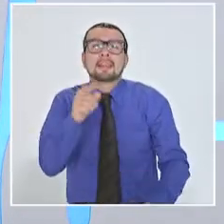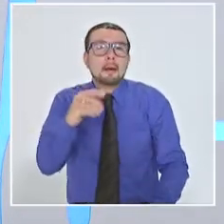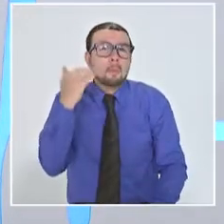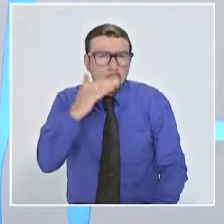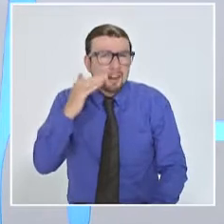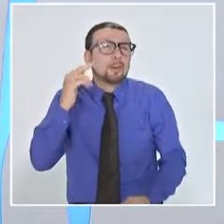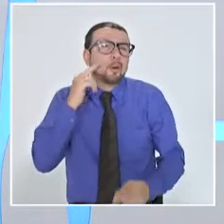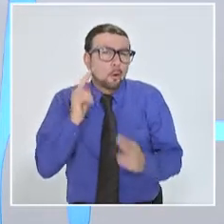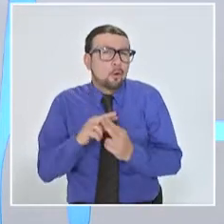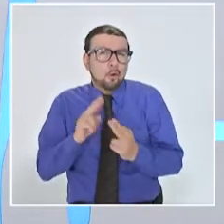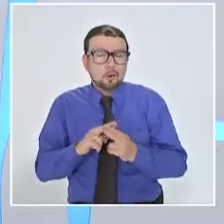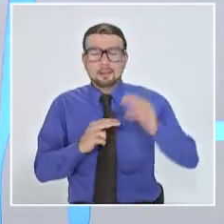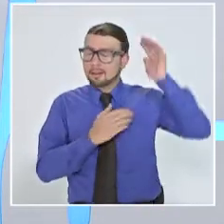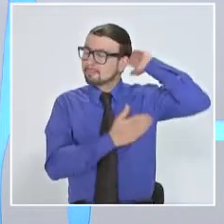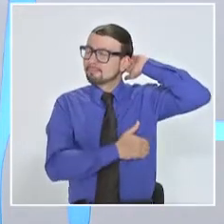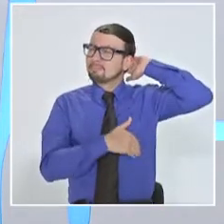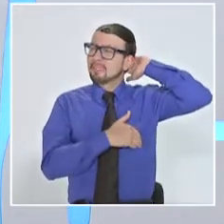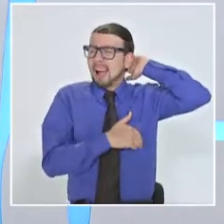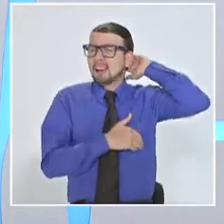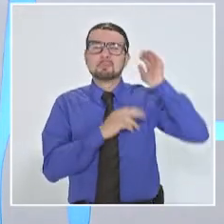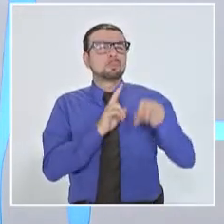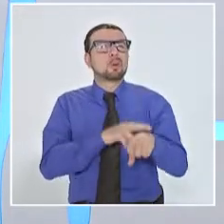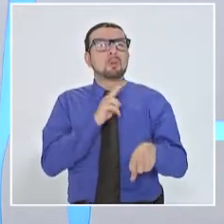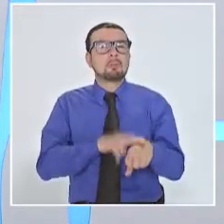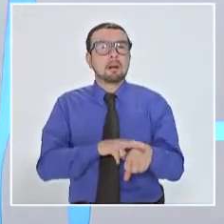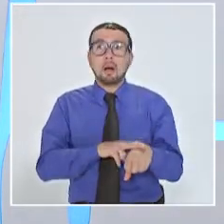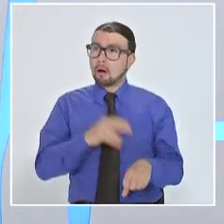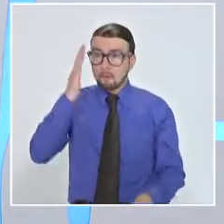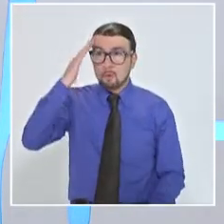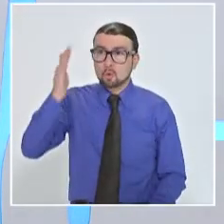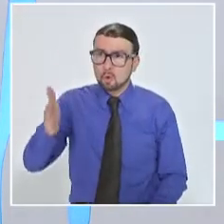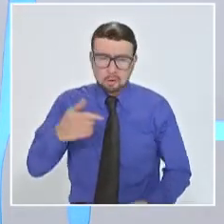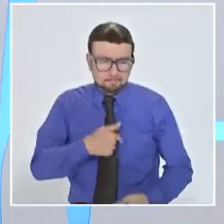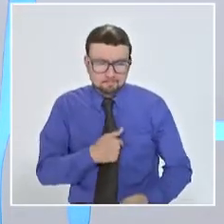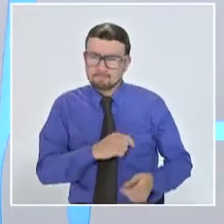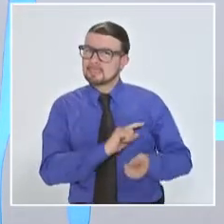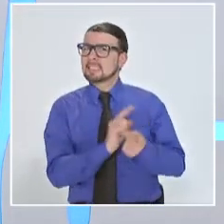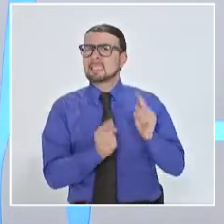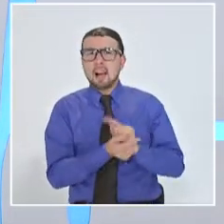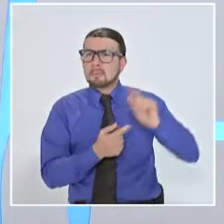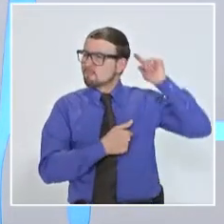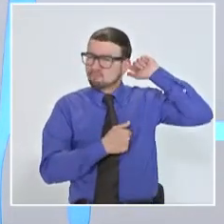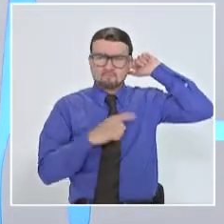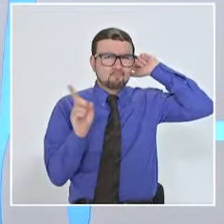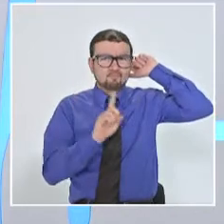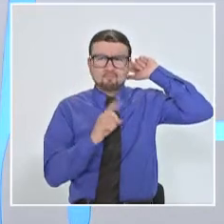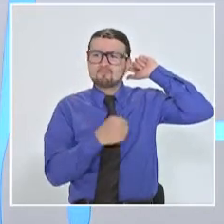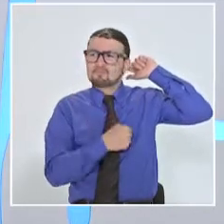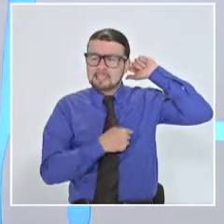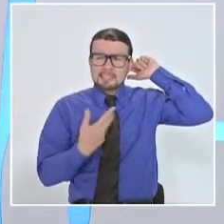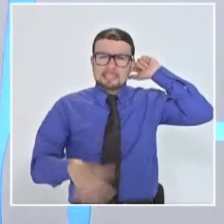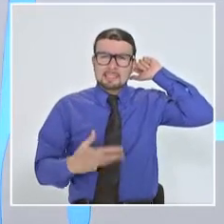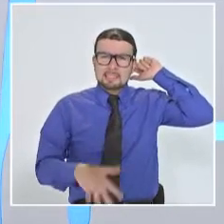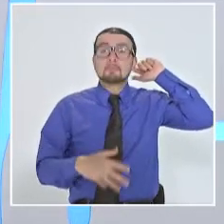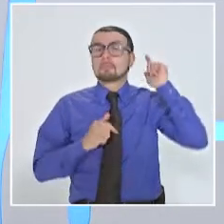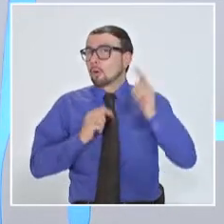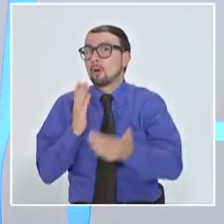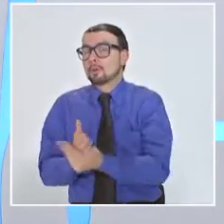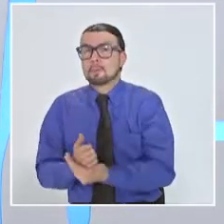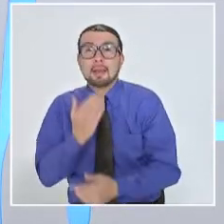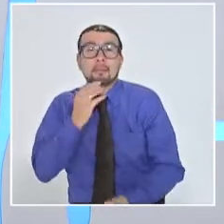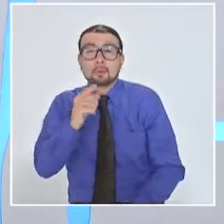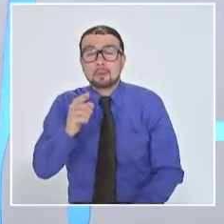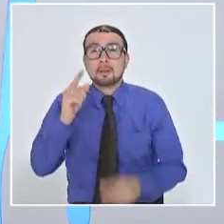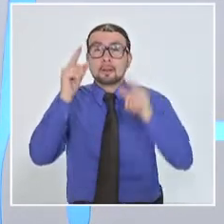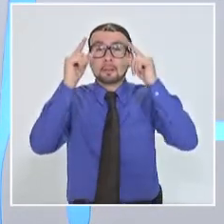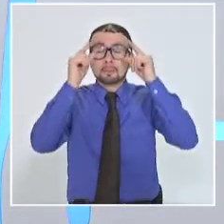seno, que el día que le aparezcan pequeños cambios y diga, esta bolita no es mía, ese día inmediatamente consulte. Imagínense que yo cierro los ojos y con